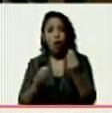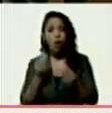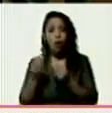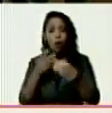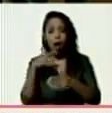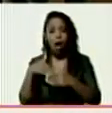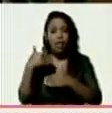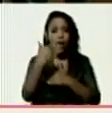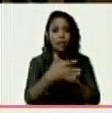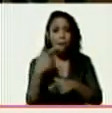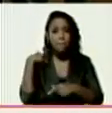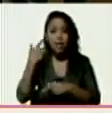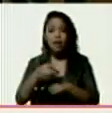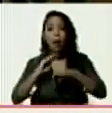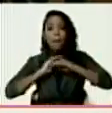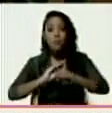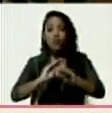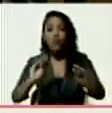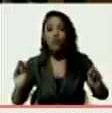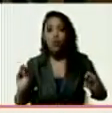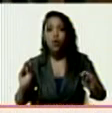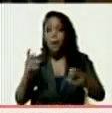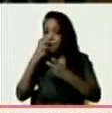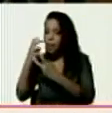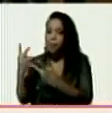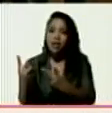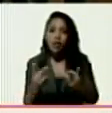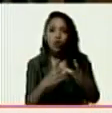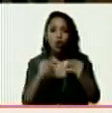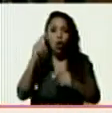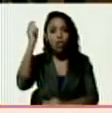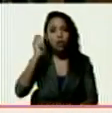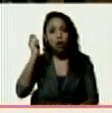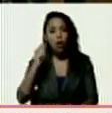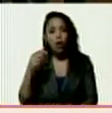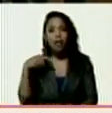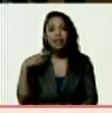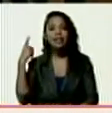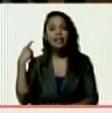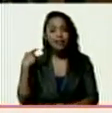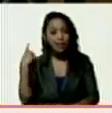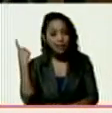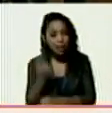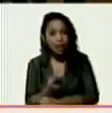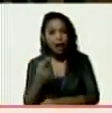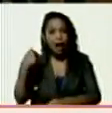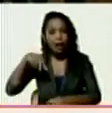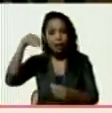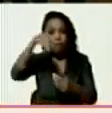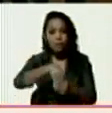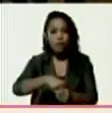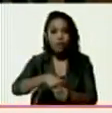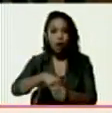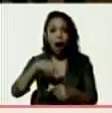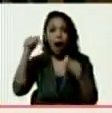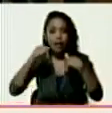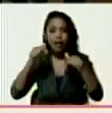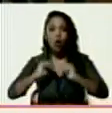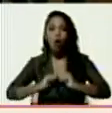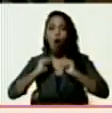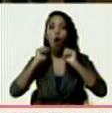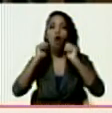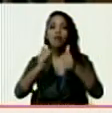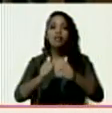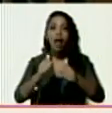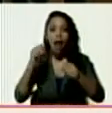Mañana estamos convocando, bienvenido, que todos los diputados que tengan que estar dentro de la Cámara, aquí estaremos nosotros para comenzar con